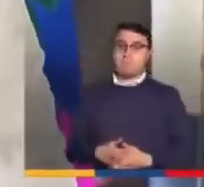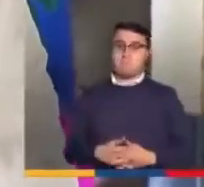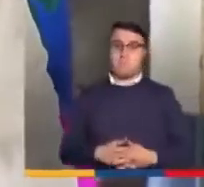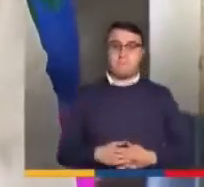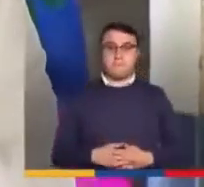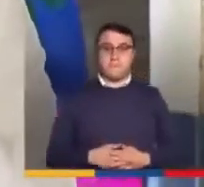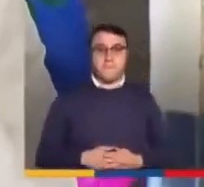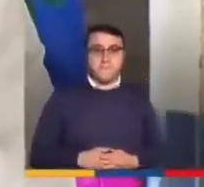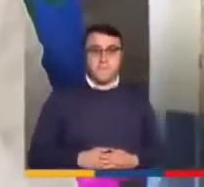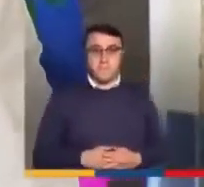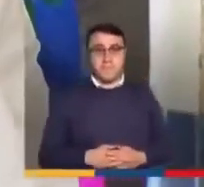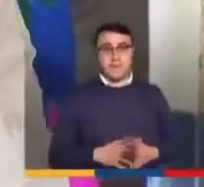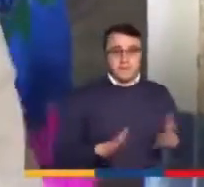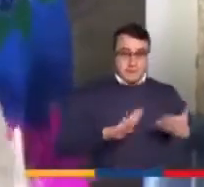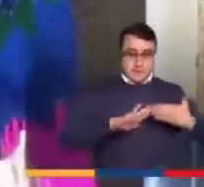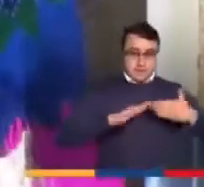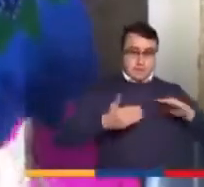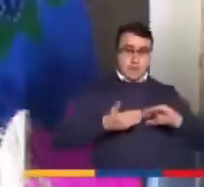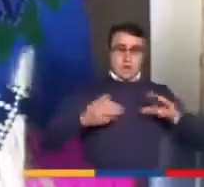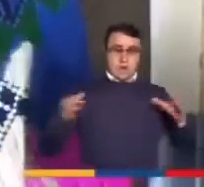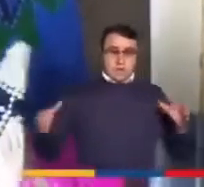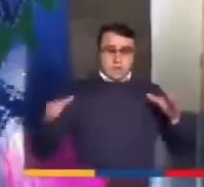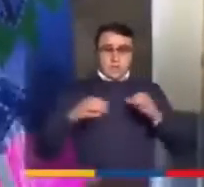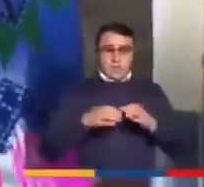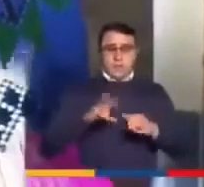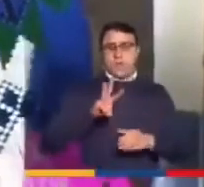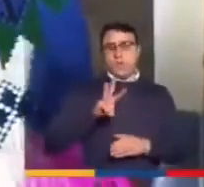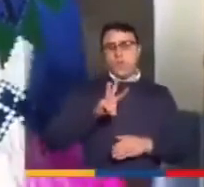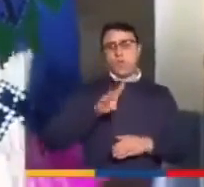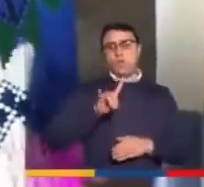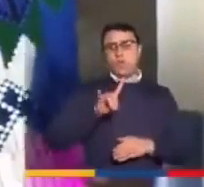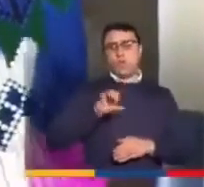Para una comunidad wayú, ¿qué es una familia?